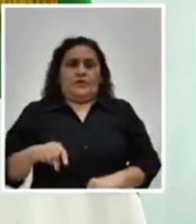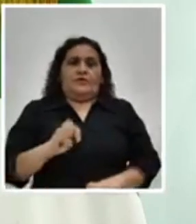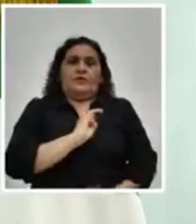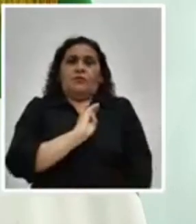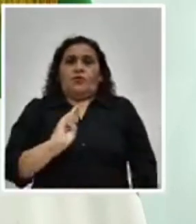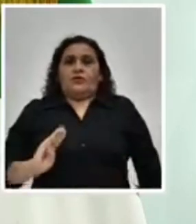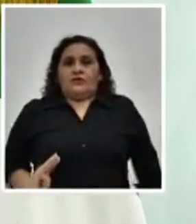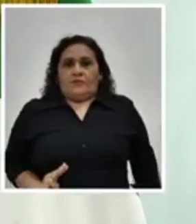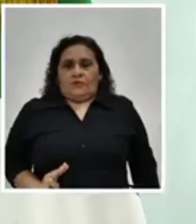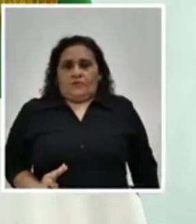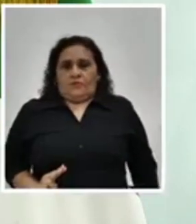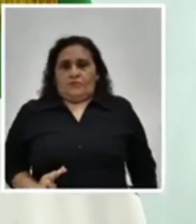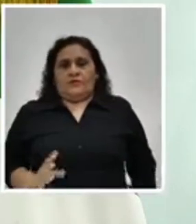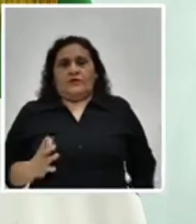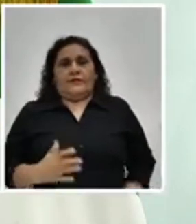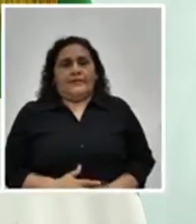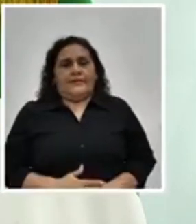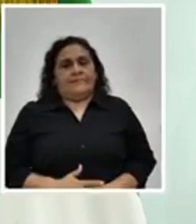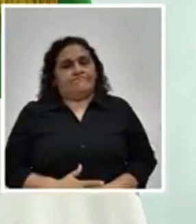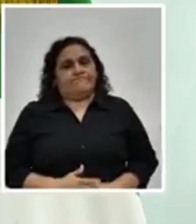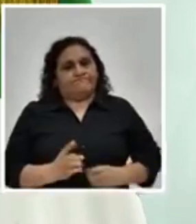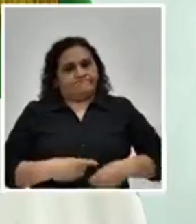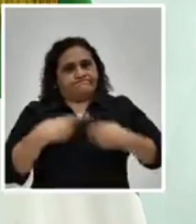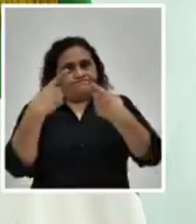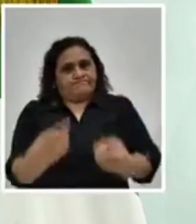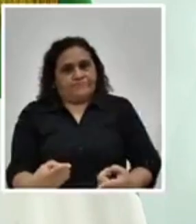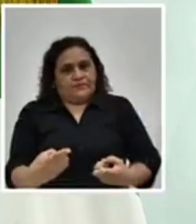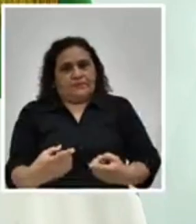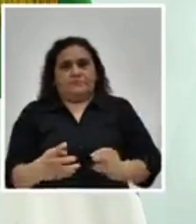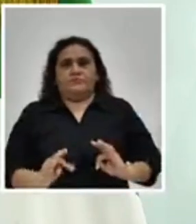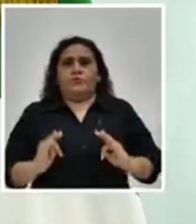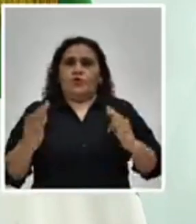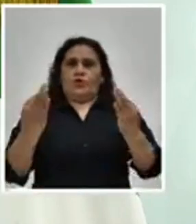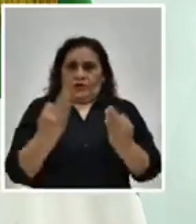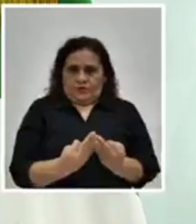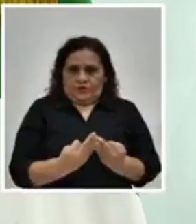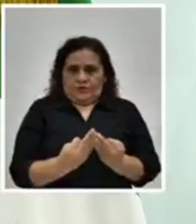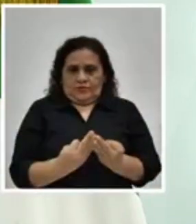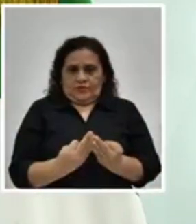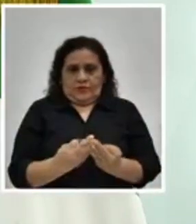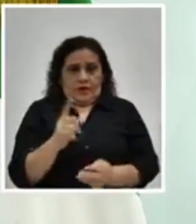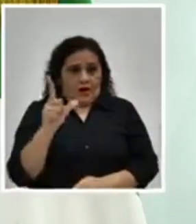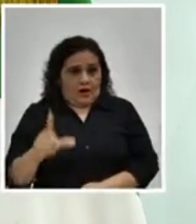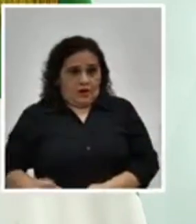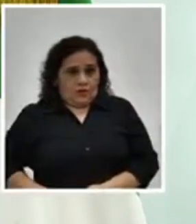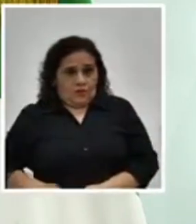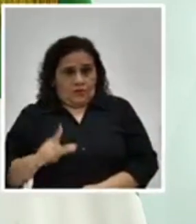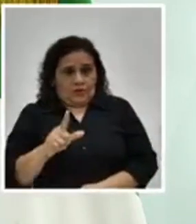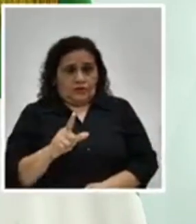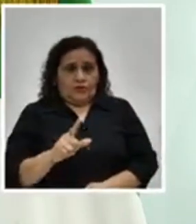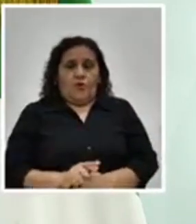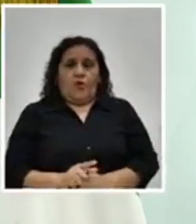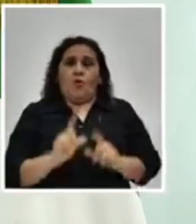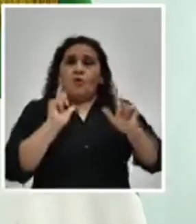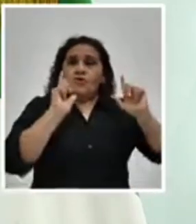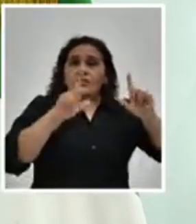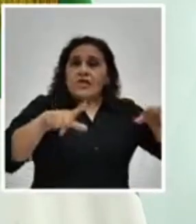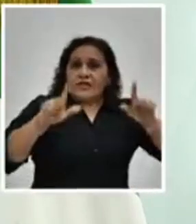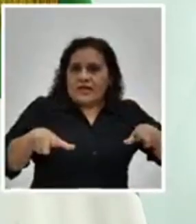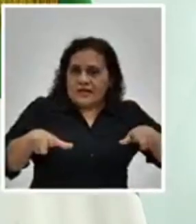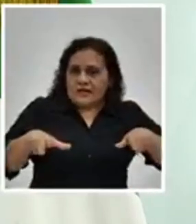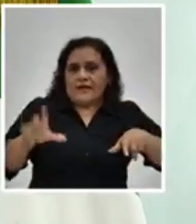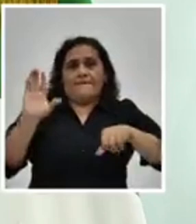municipal, así como proveer los mecanismos hacia un gobierno digital que permita